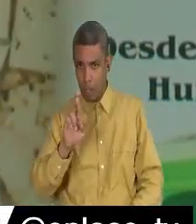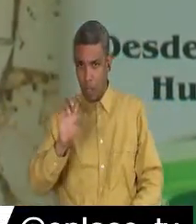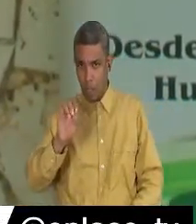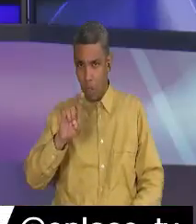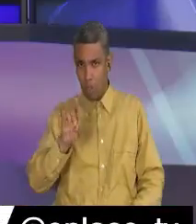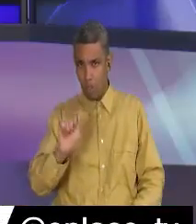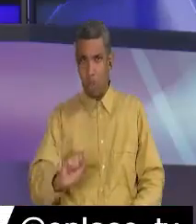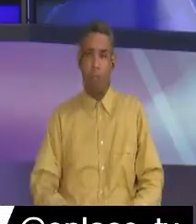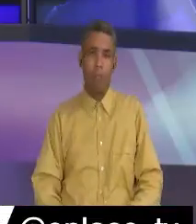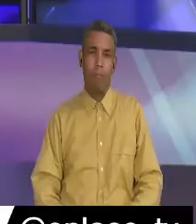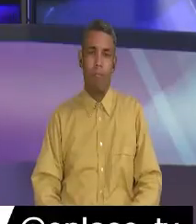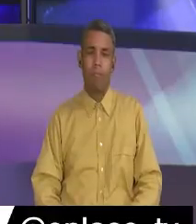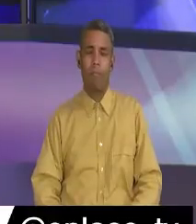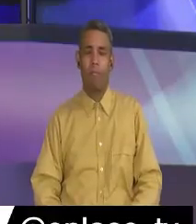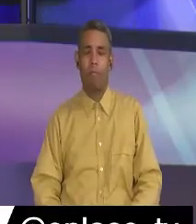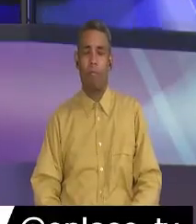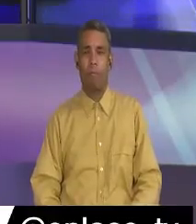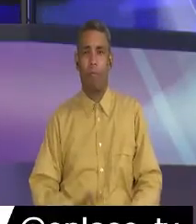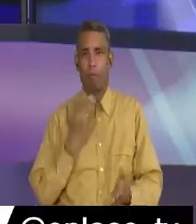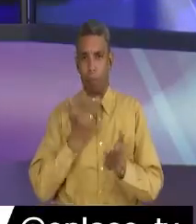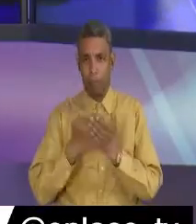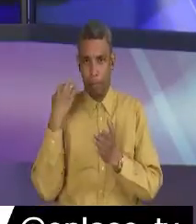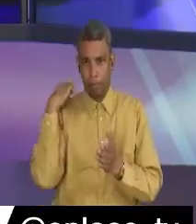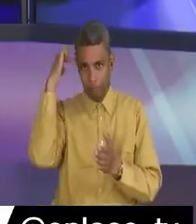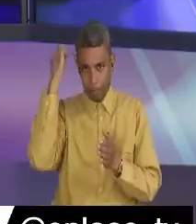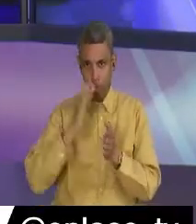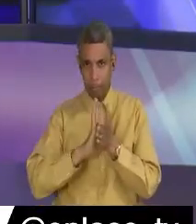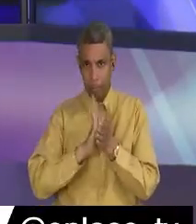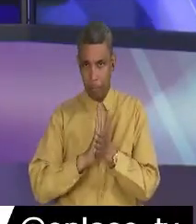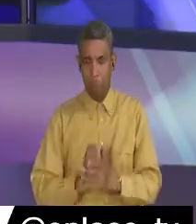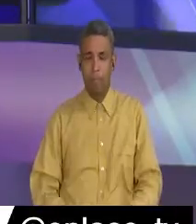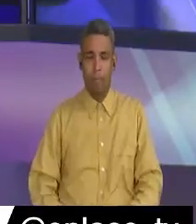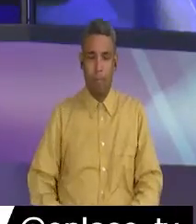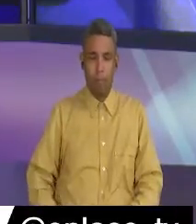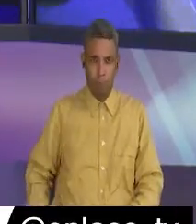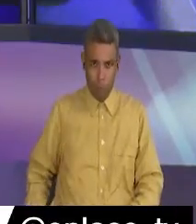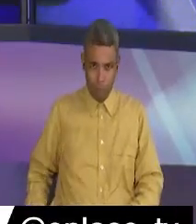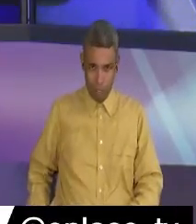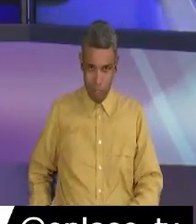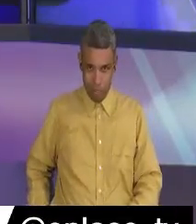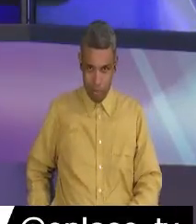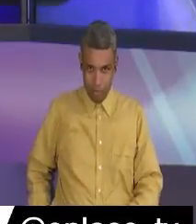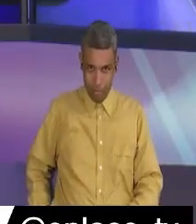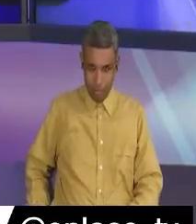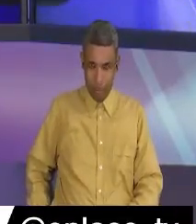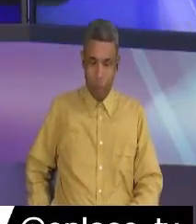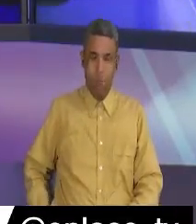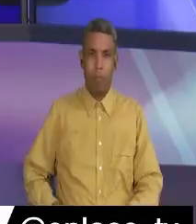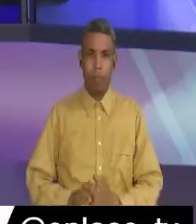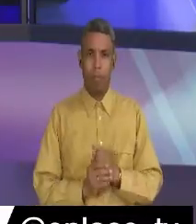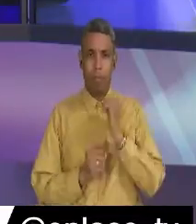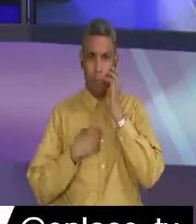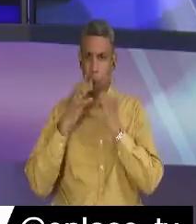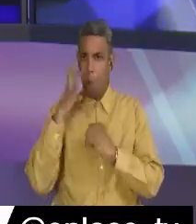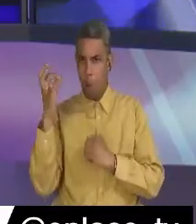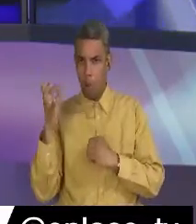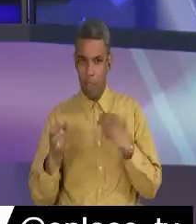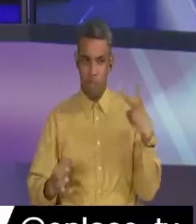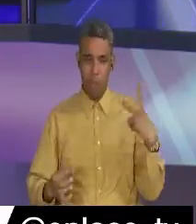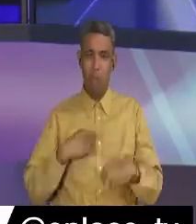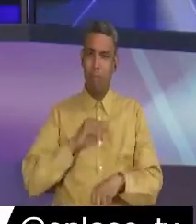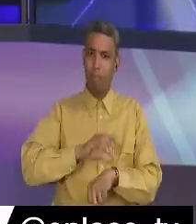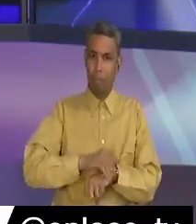tardes. Gracias, Pedro. Muy buenas tardes para usted. Y en otras noticias, fueron detenidos dos hombres implicados en los hechos violentos registrados las